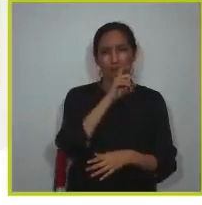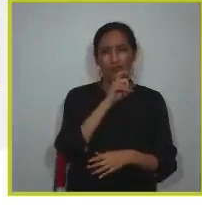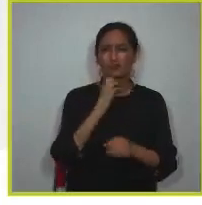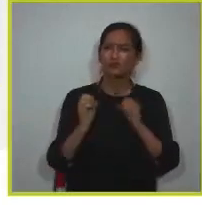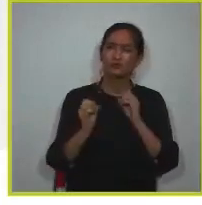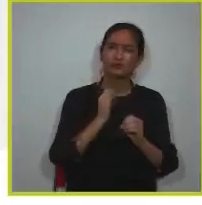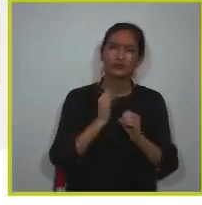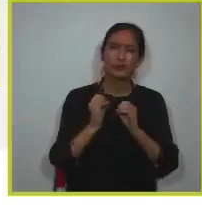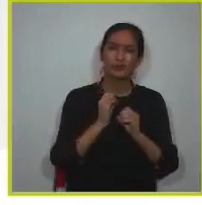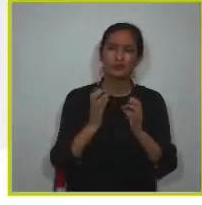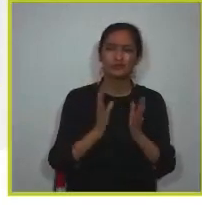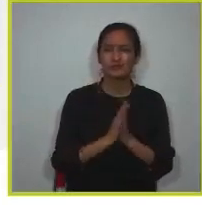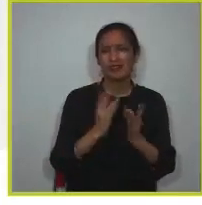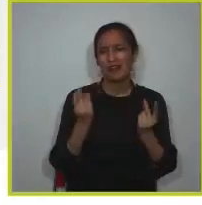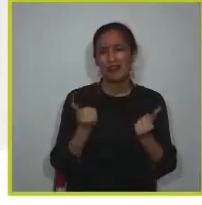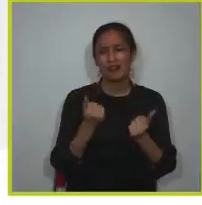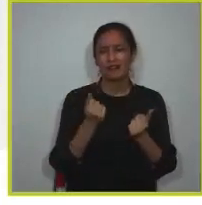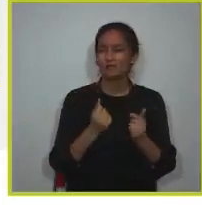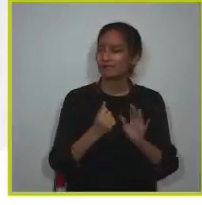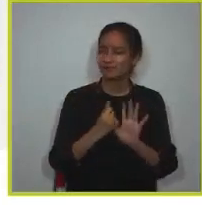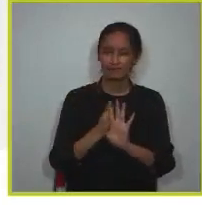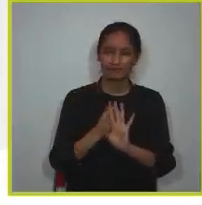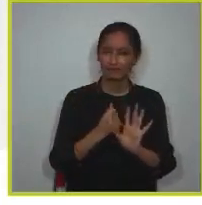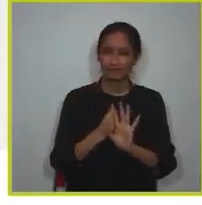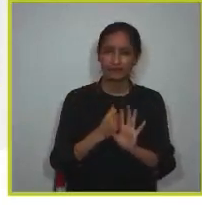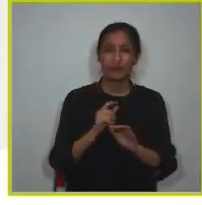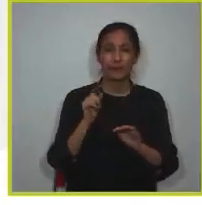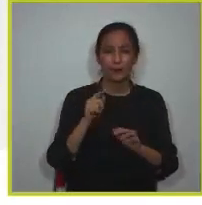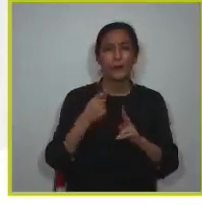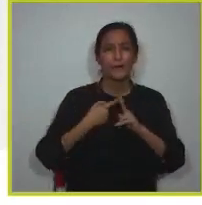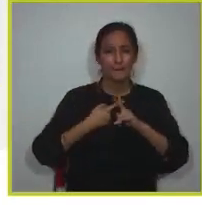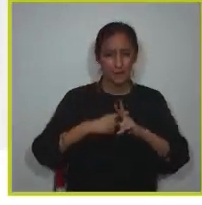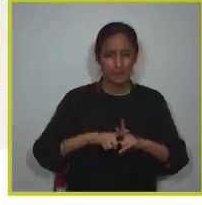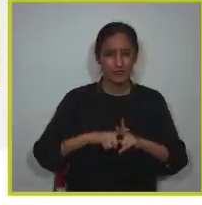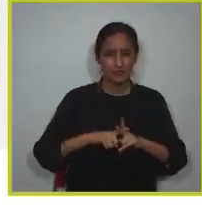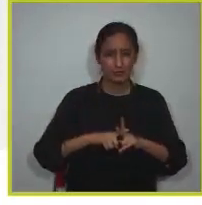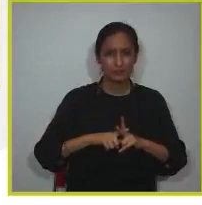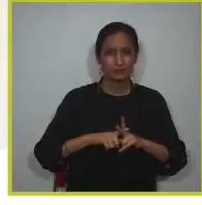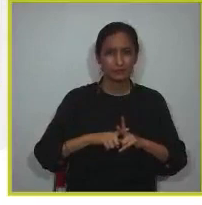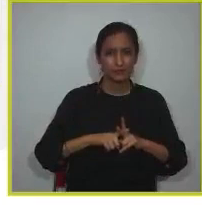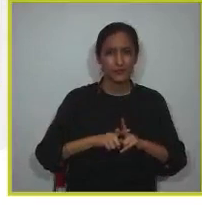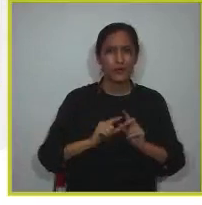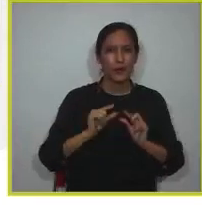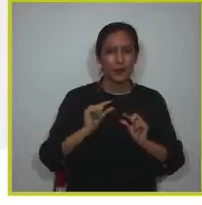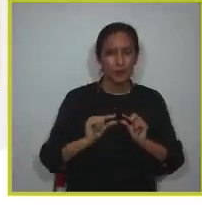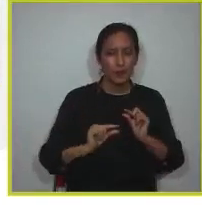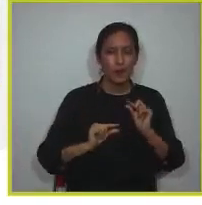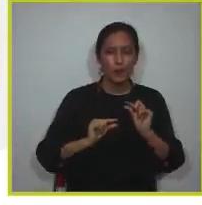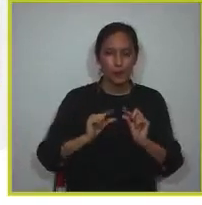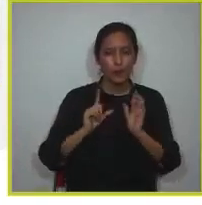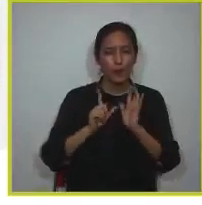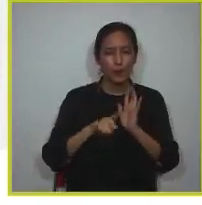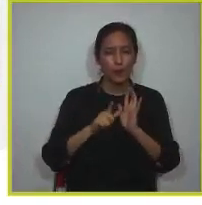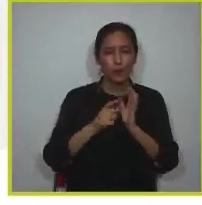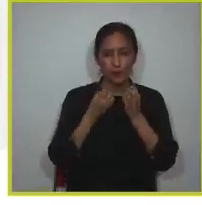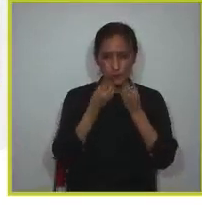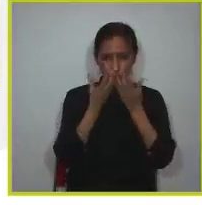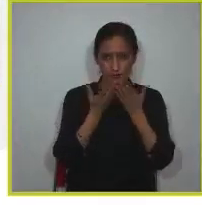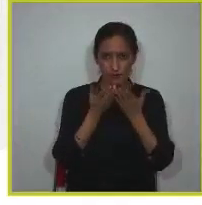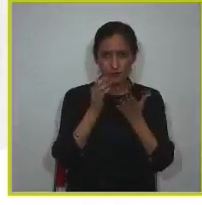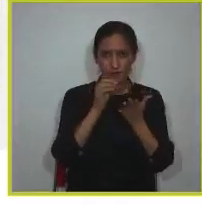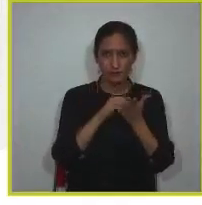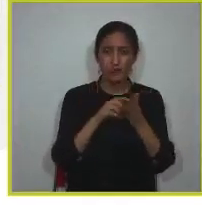se soluciona con una sola acción pero esta sería un Punto de partida y ya vamos a contar un poco lo que hicimos no